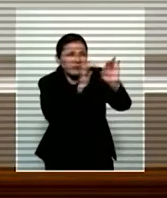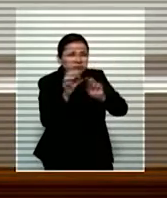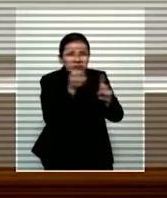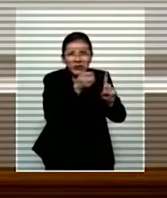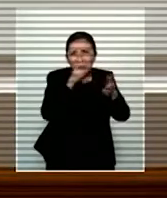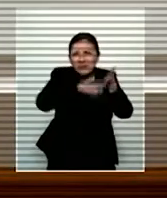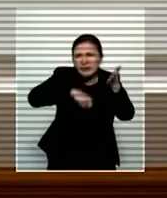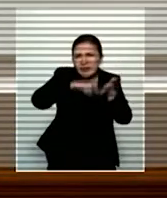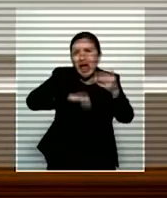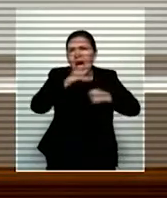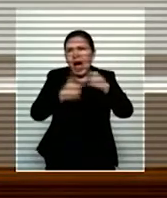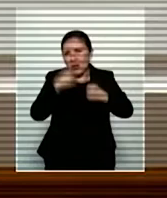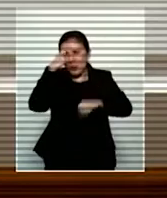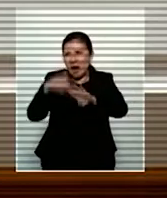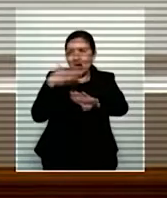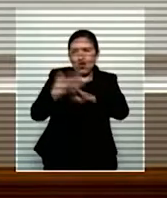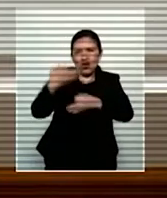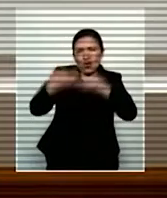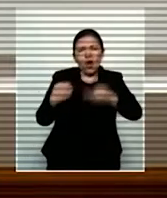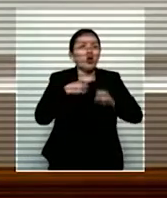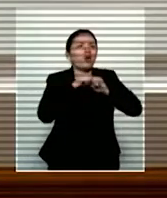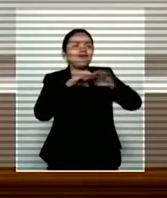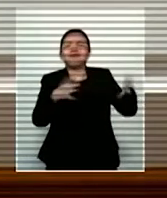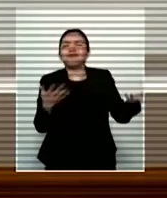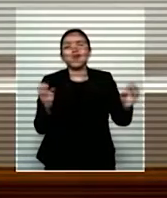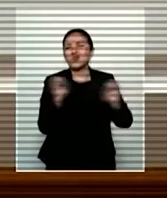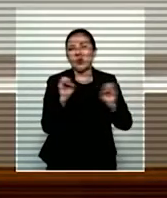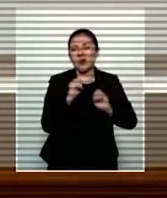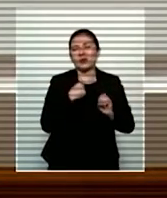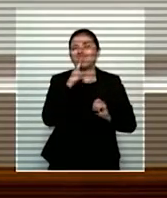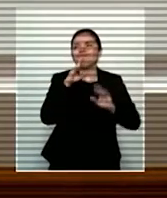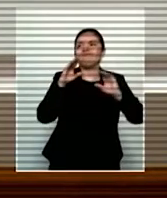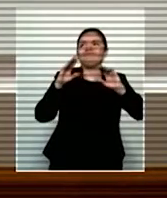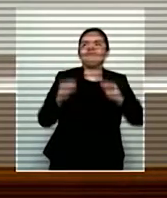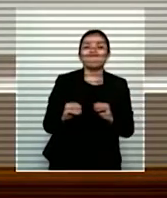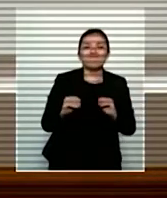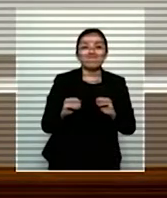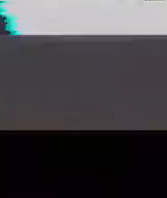no dañar a la Corte, esto obviamente no lo hice público en ese momento.